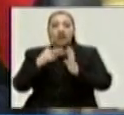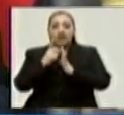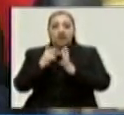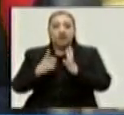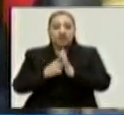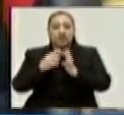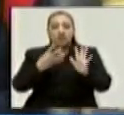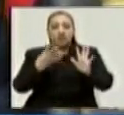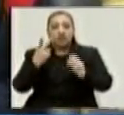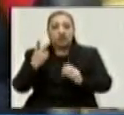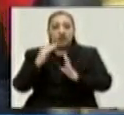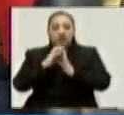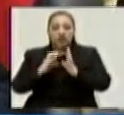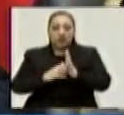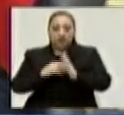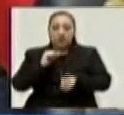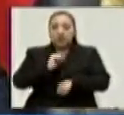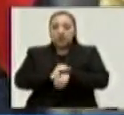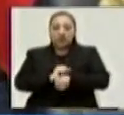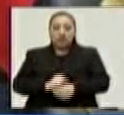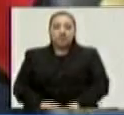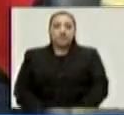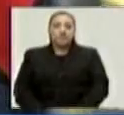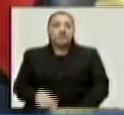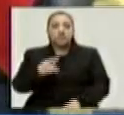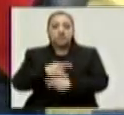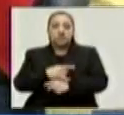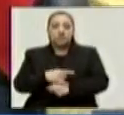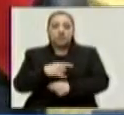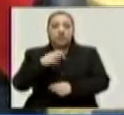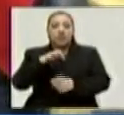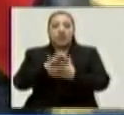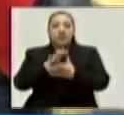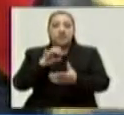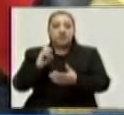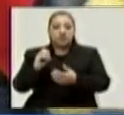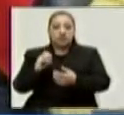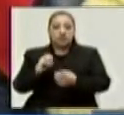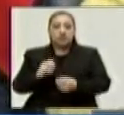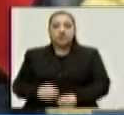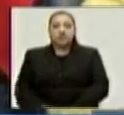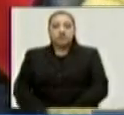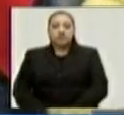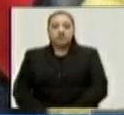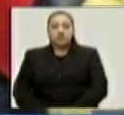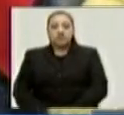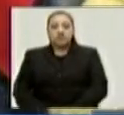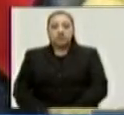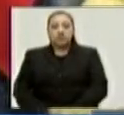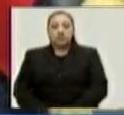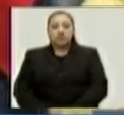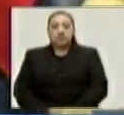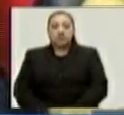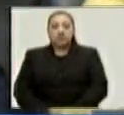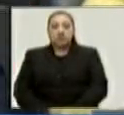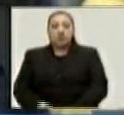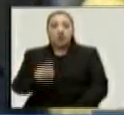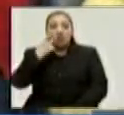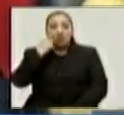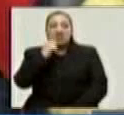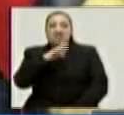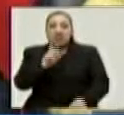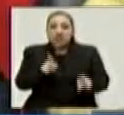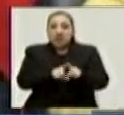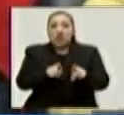y 392 del Código Penal, y contra Alejandro Pacheco Farromeque en calidad de cómplice primario.